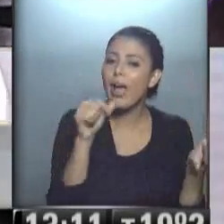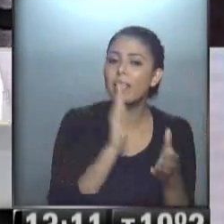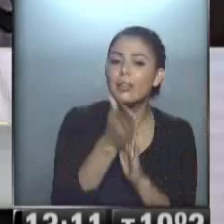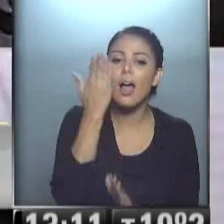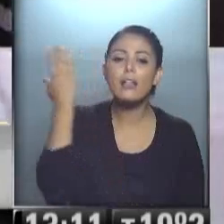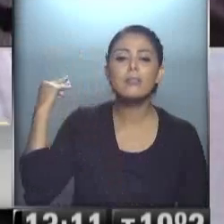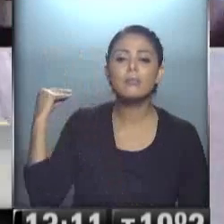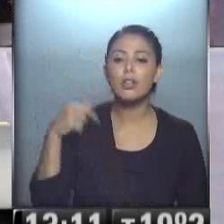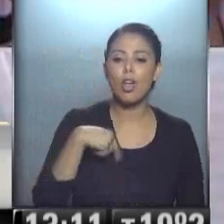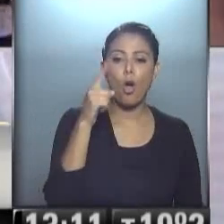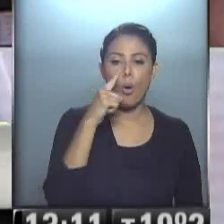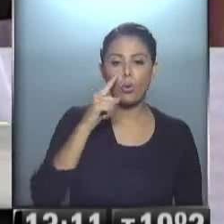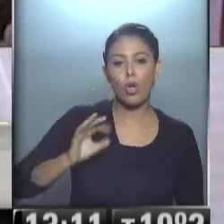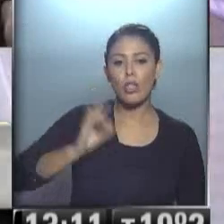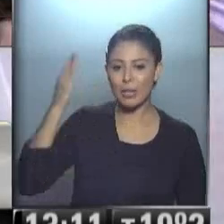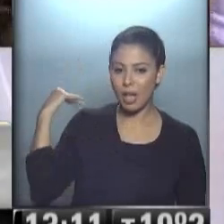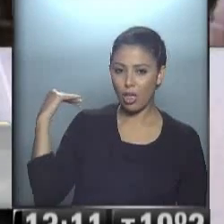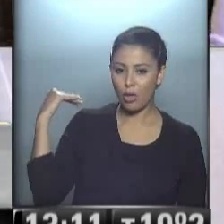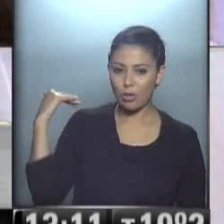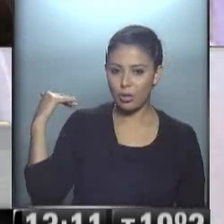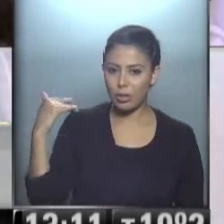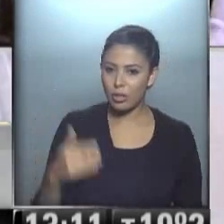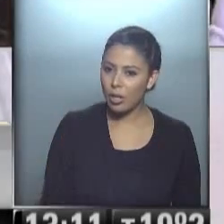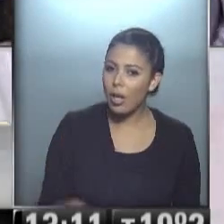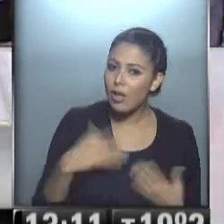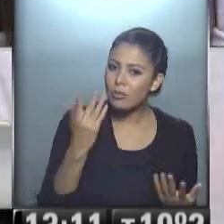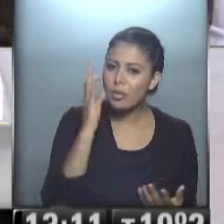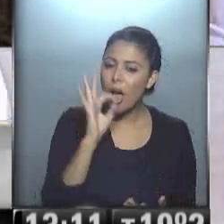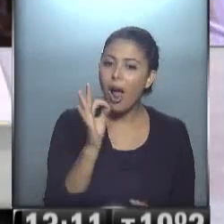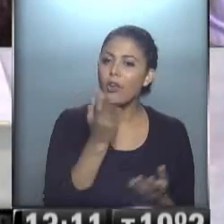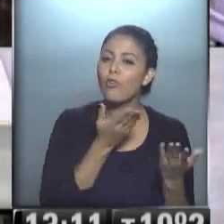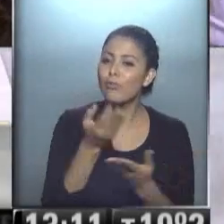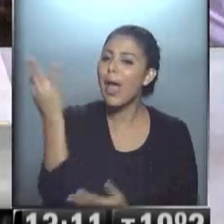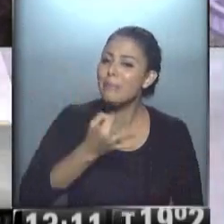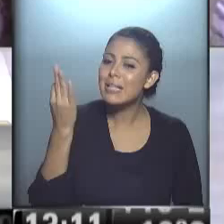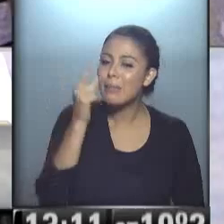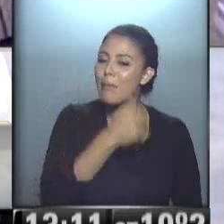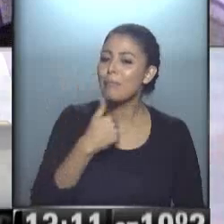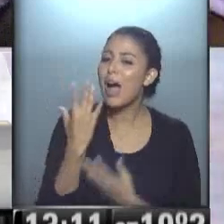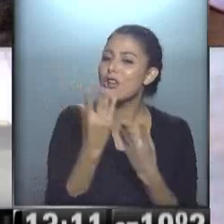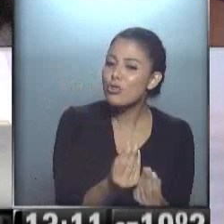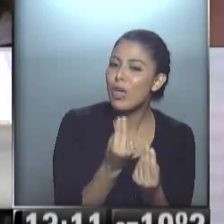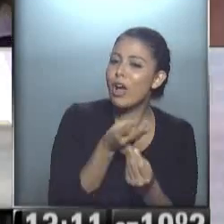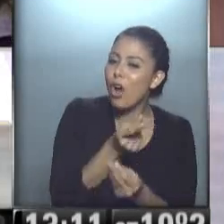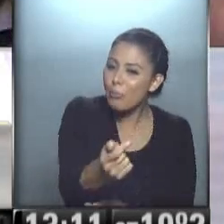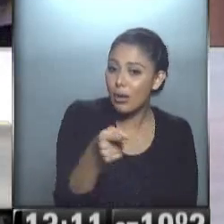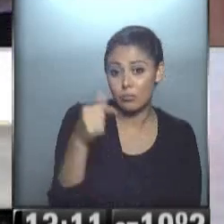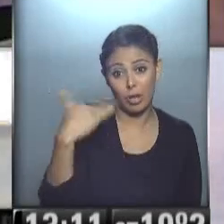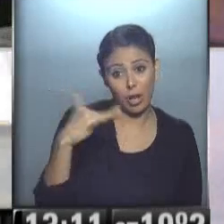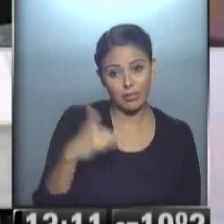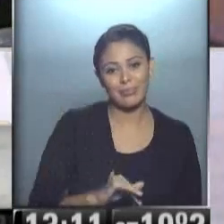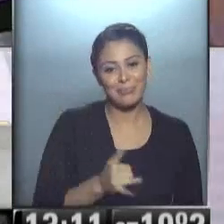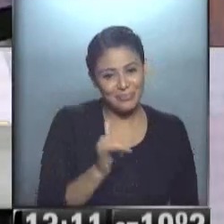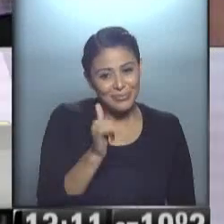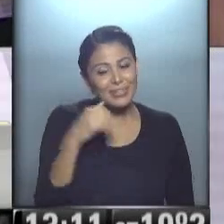tiempo la sacaron? En junio del año pasado. ¿Tienes que hacer algún favor especial en casa para que papá y mamá colaboraran con la entrada, que no fue muy barata, ¿no?